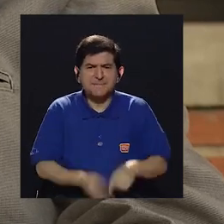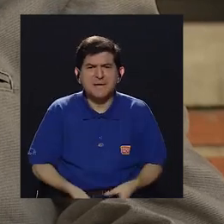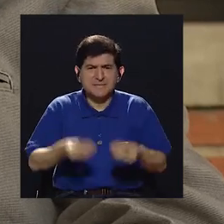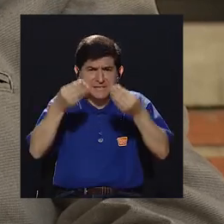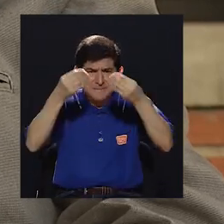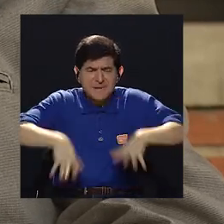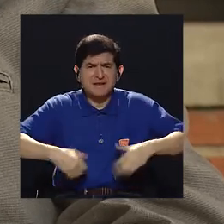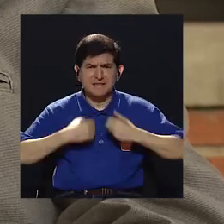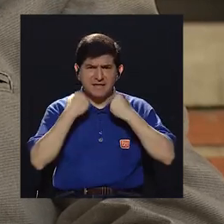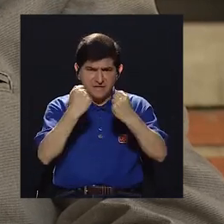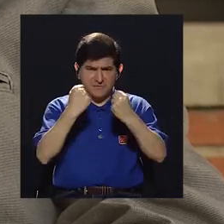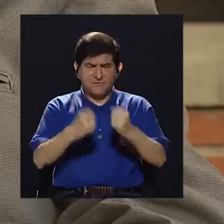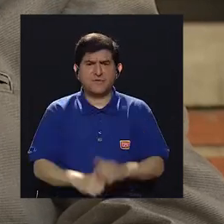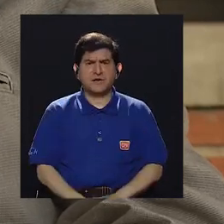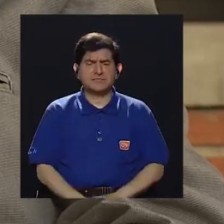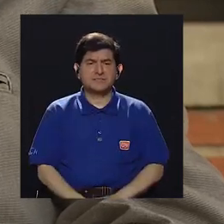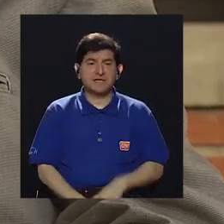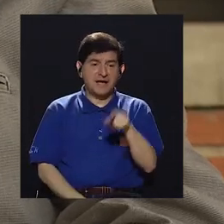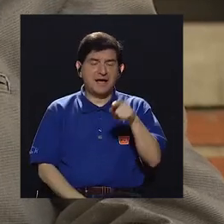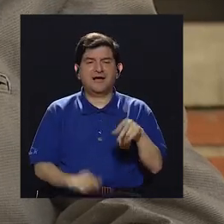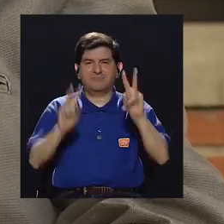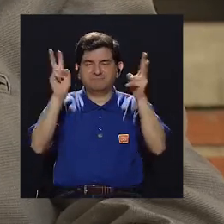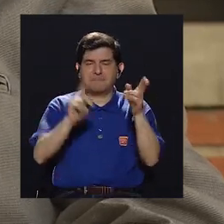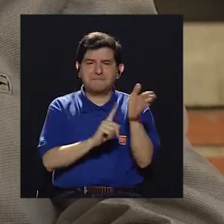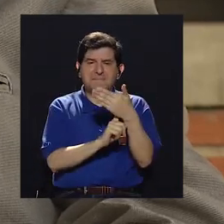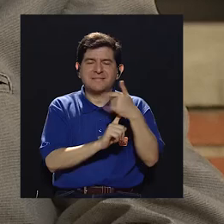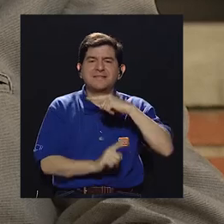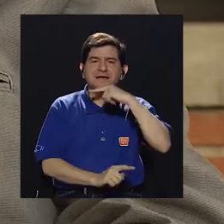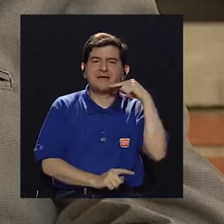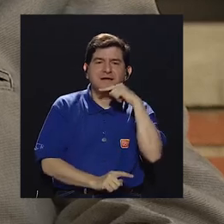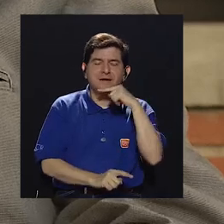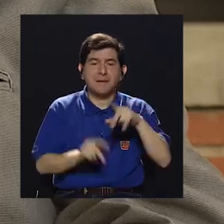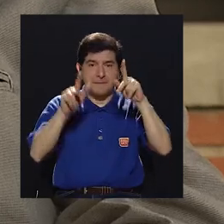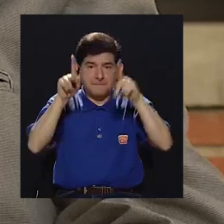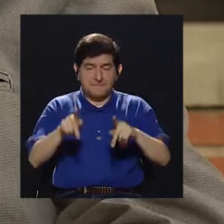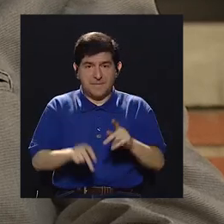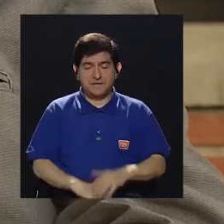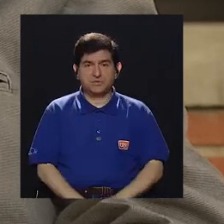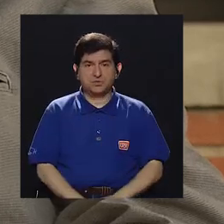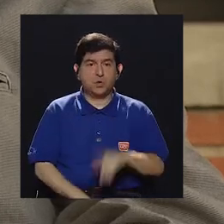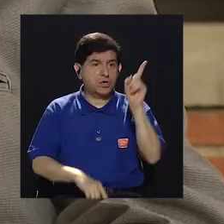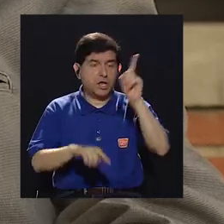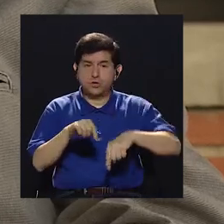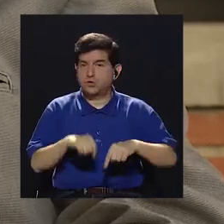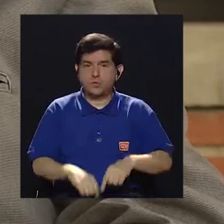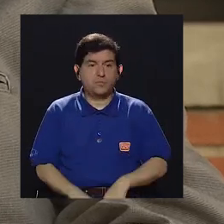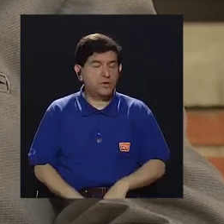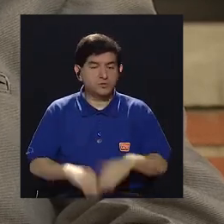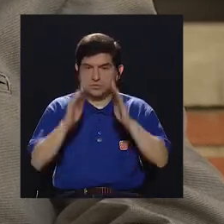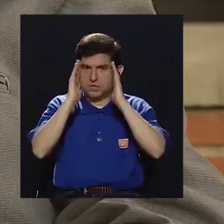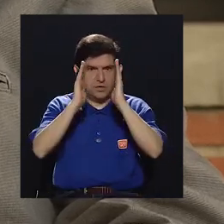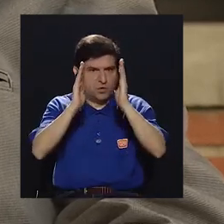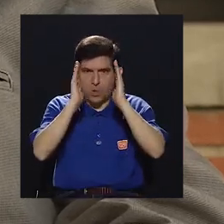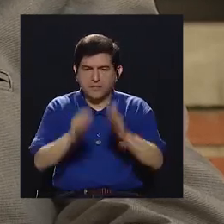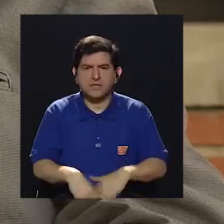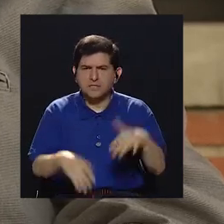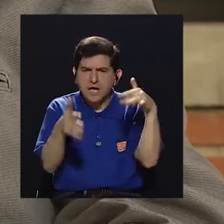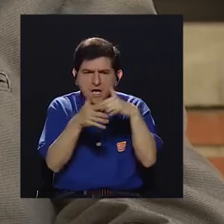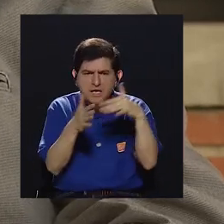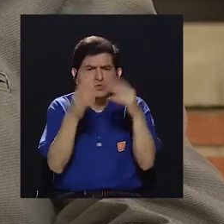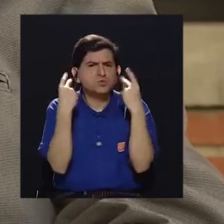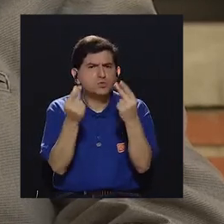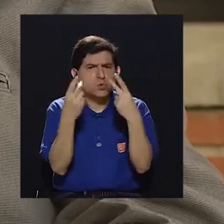empezás a perder fuerza, hay una cosa que se llama banderas rojas. Quiere decir que son pacientes que vos no puedes dejar pasar, que hay